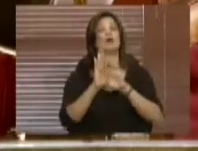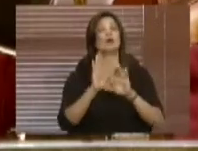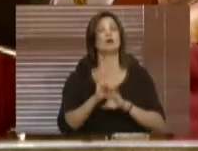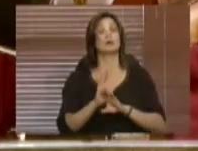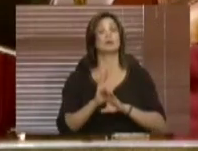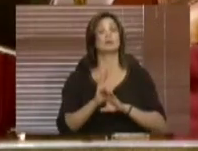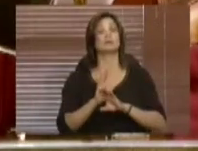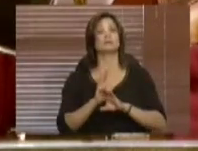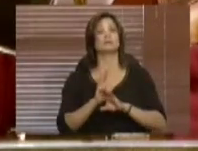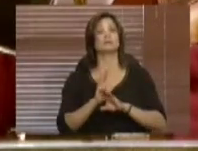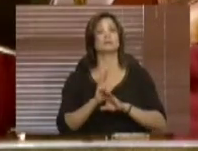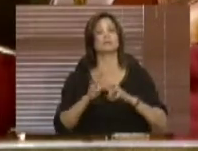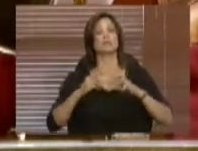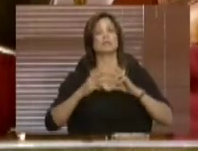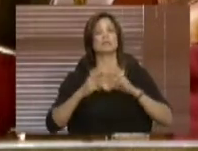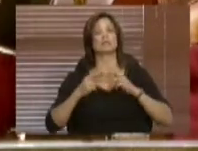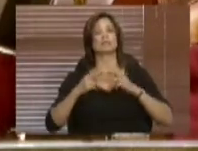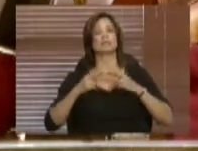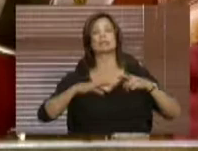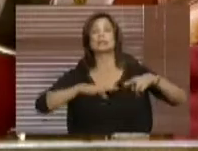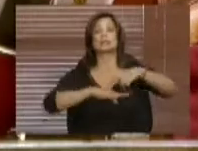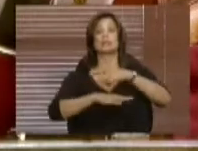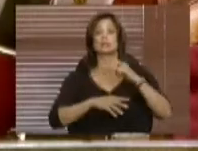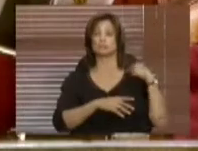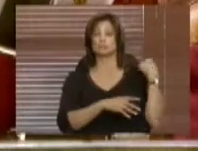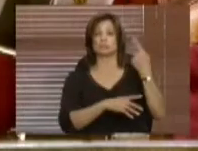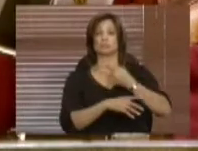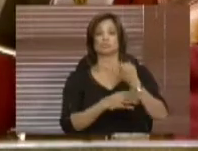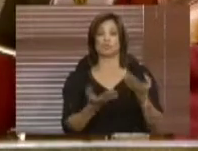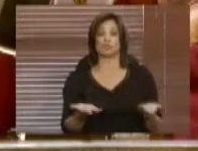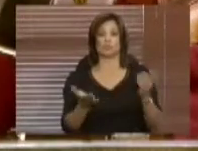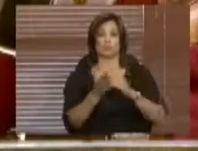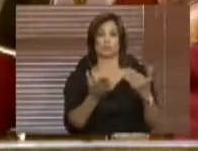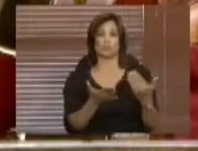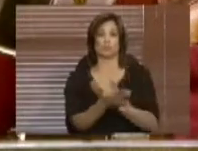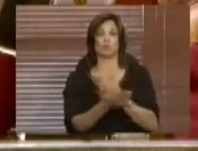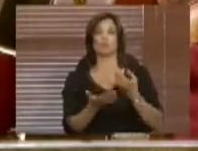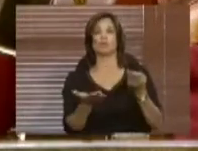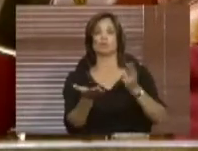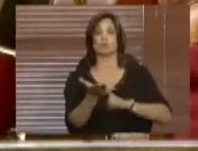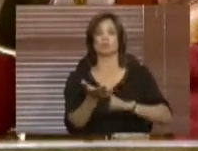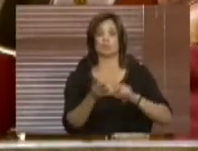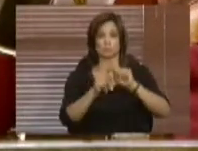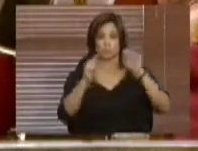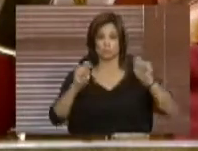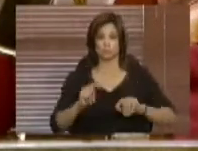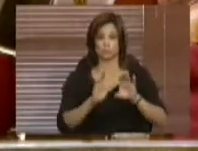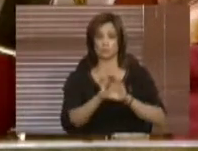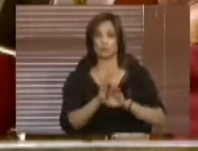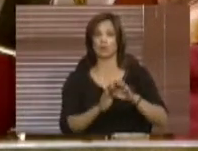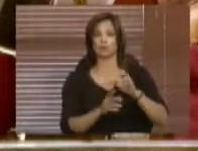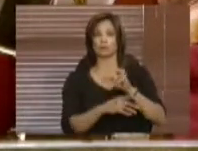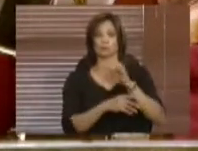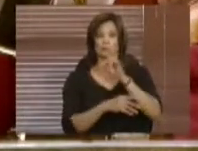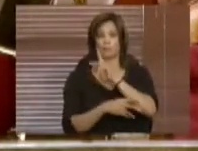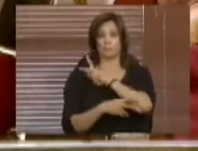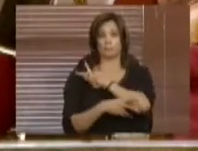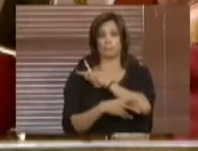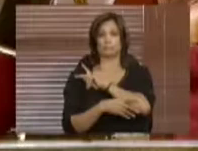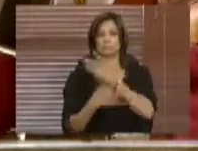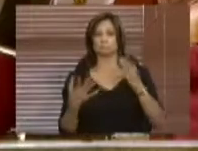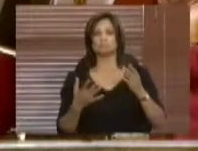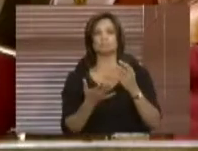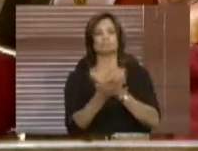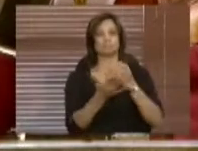Constitucional del Reino de España, y se renovó el acuerdo con el Tribunal Constitucional del Perú. Estos